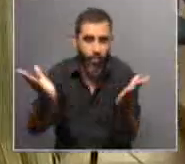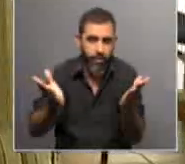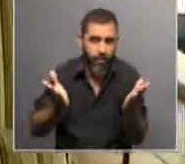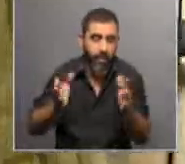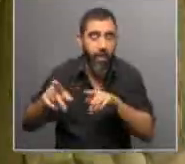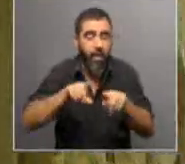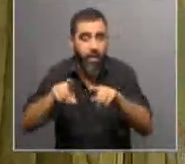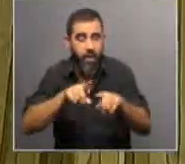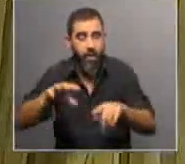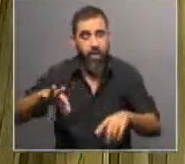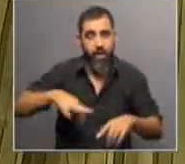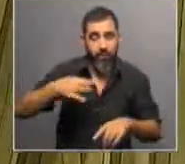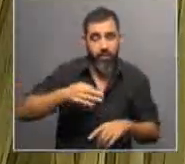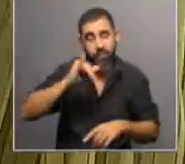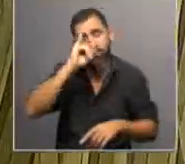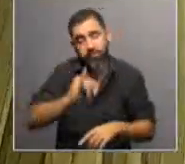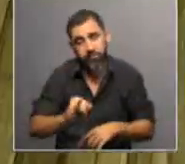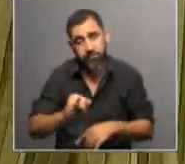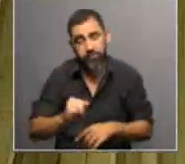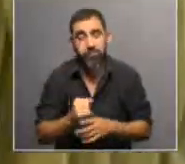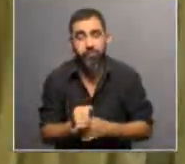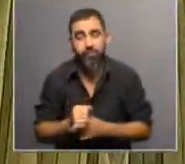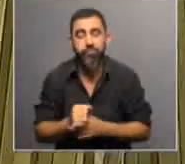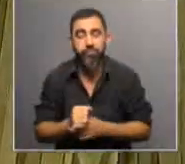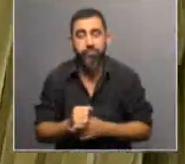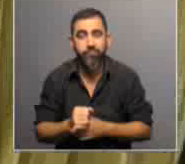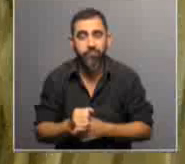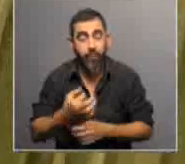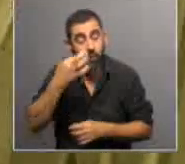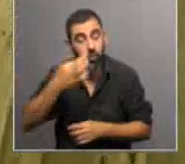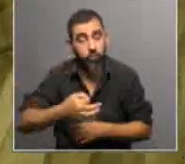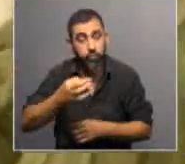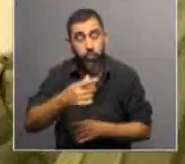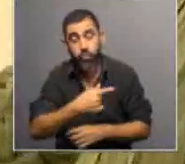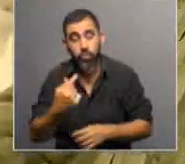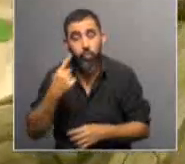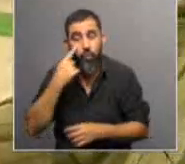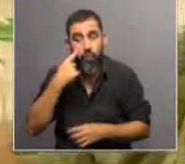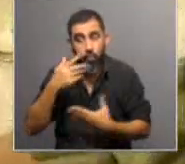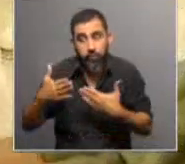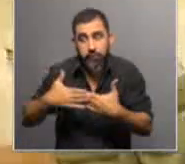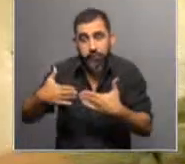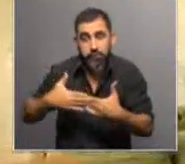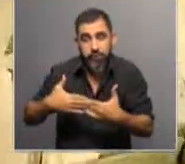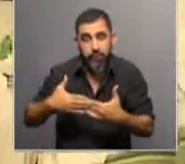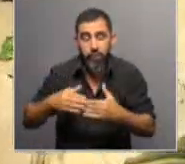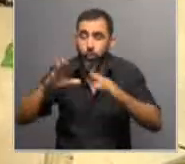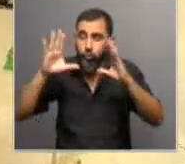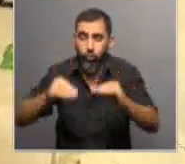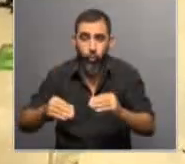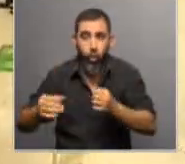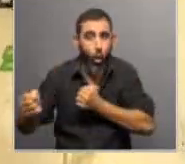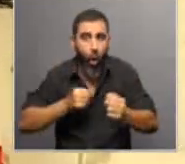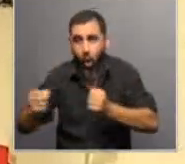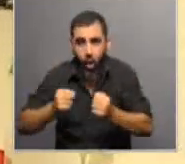y a la vida. Claro, como decíamos, en realidad, bueno, justamente nosotros lo vivimos muy de cerca. Todos andamos corriendo